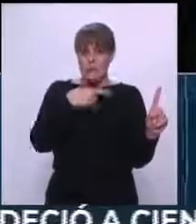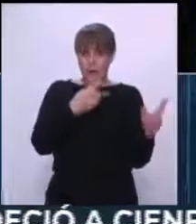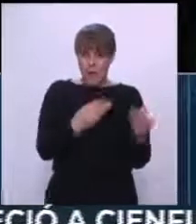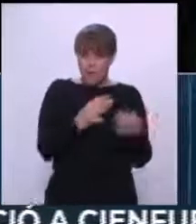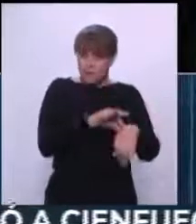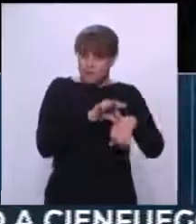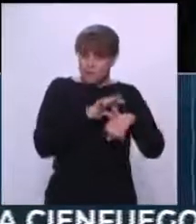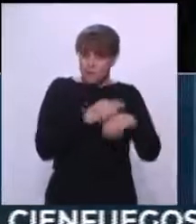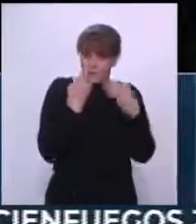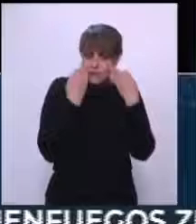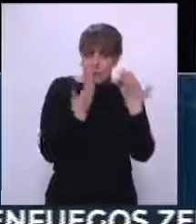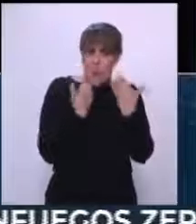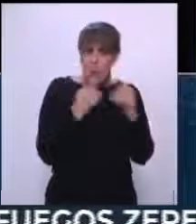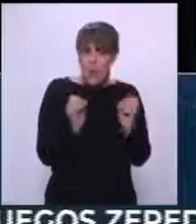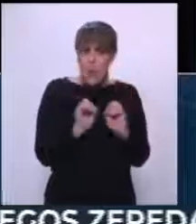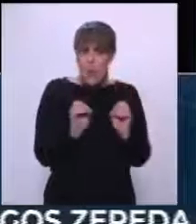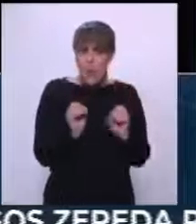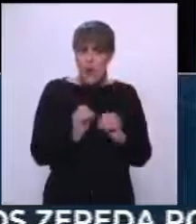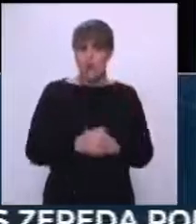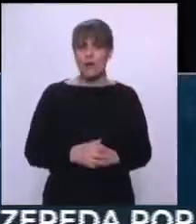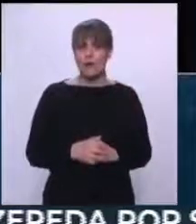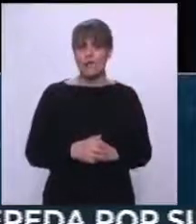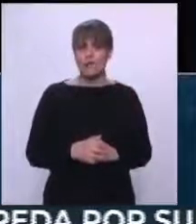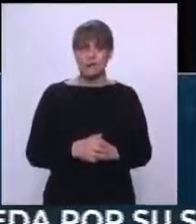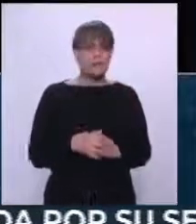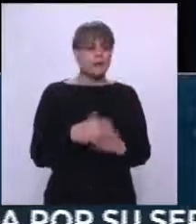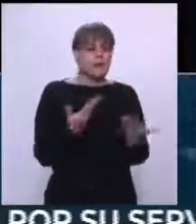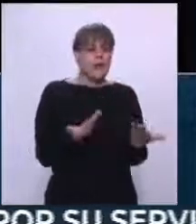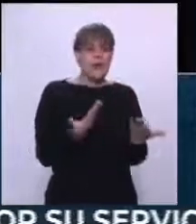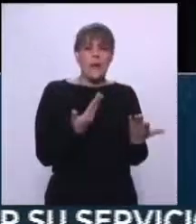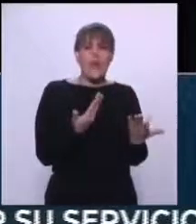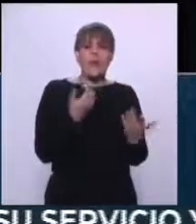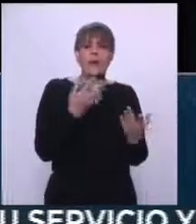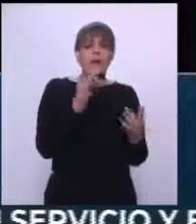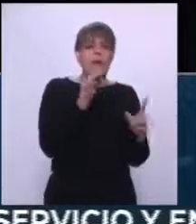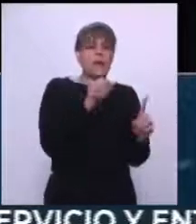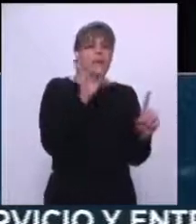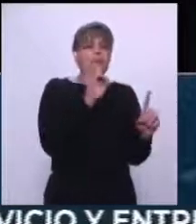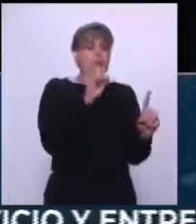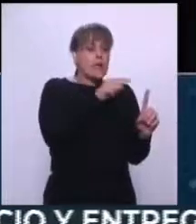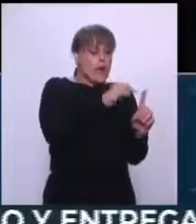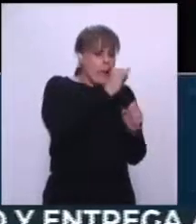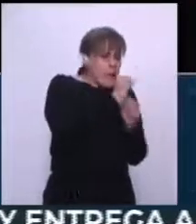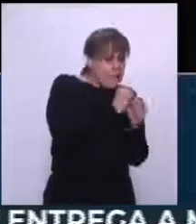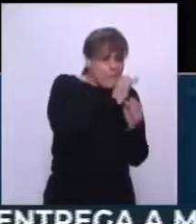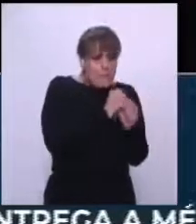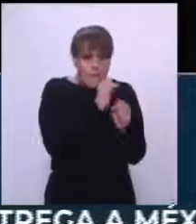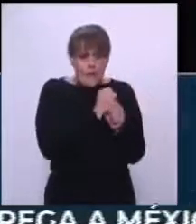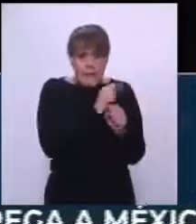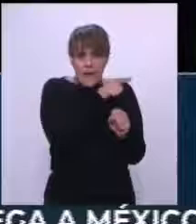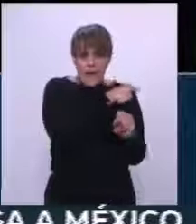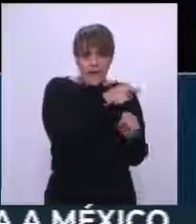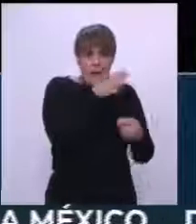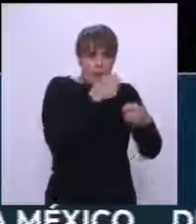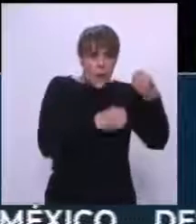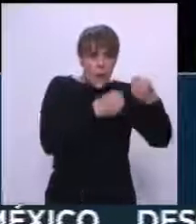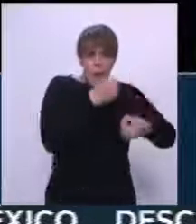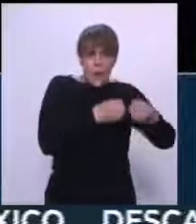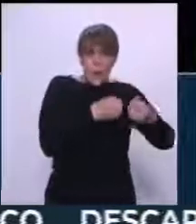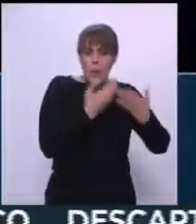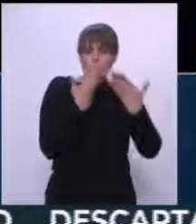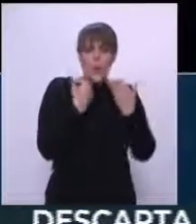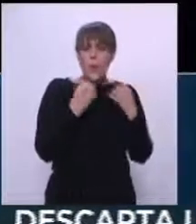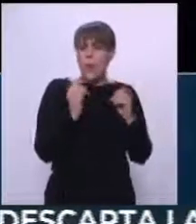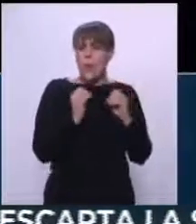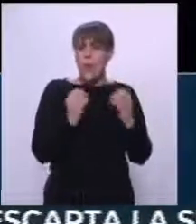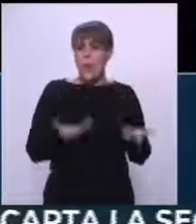en el caso en que Estados Unidos hubiera procesado a Salvador Cienfuegos en la Corte de Nueva York. Eso no se dio.